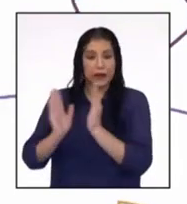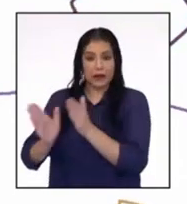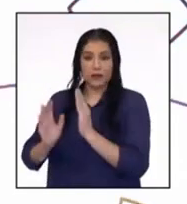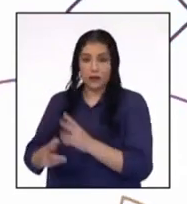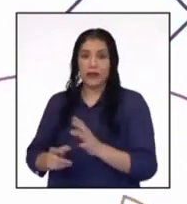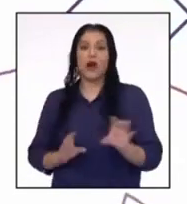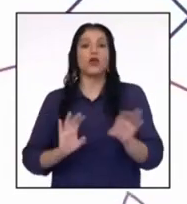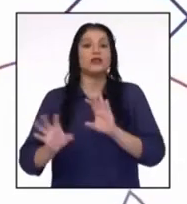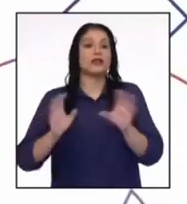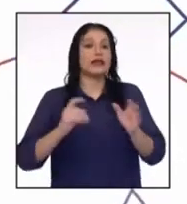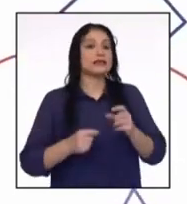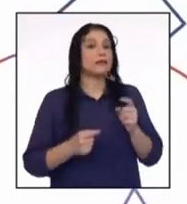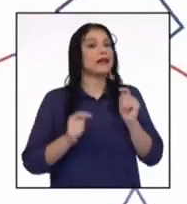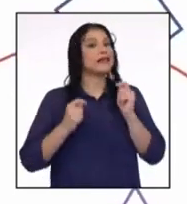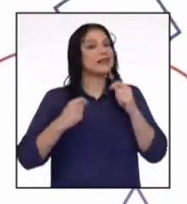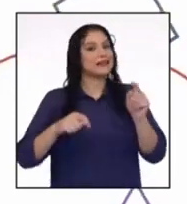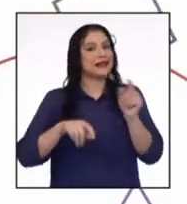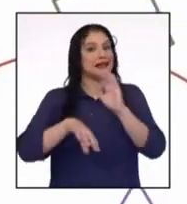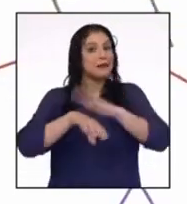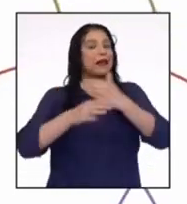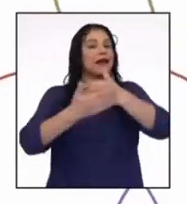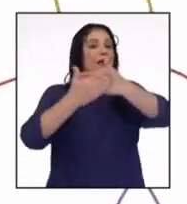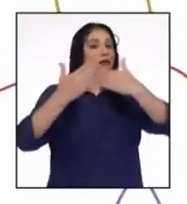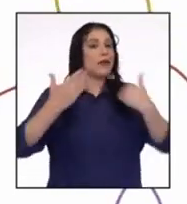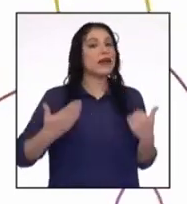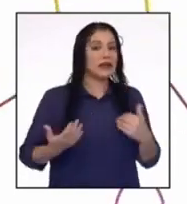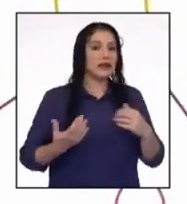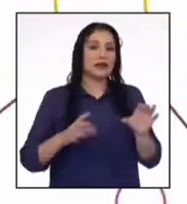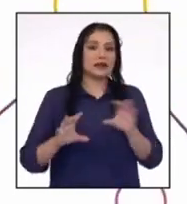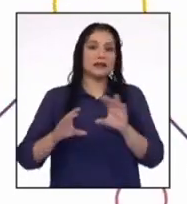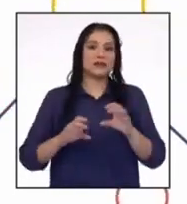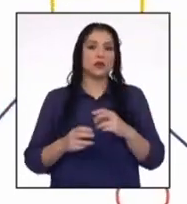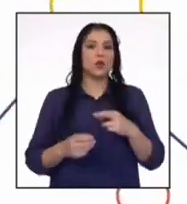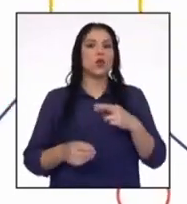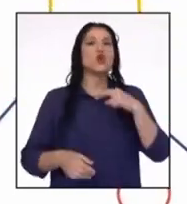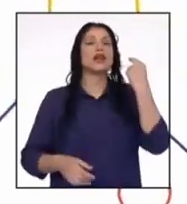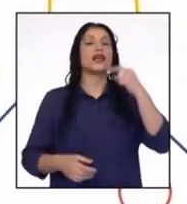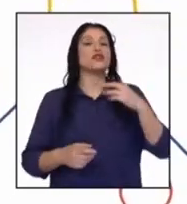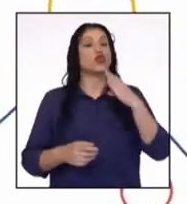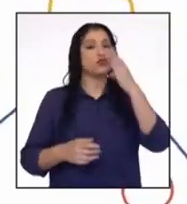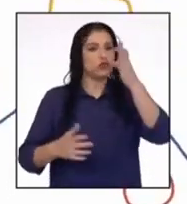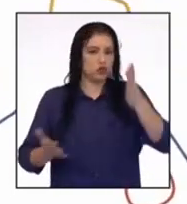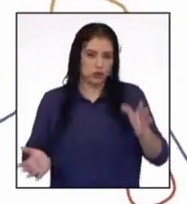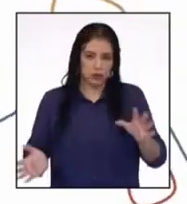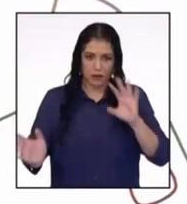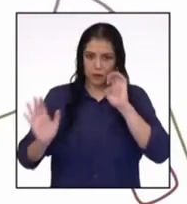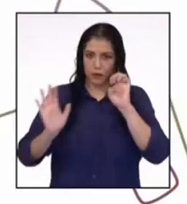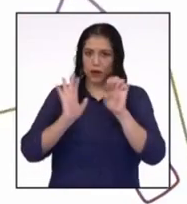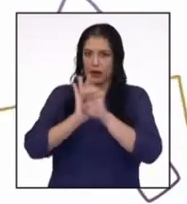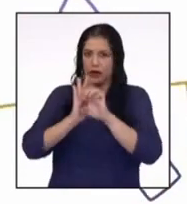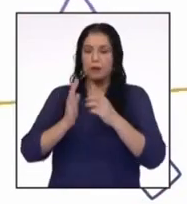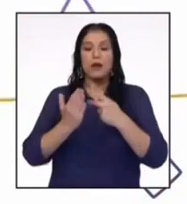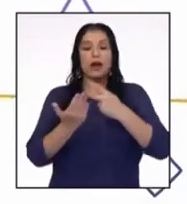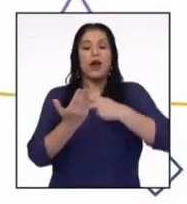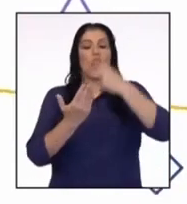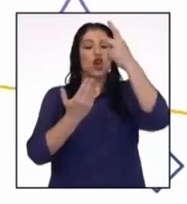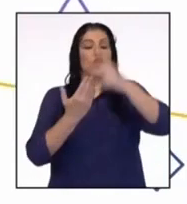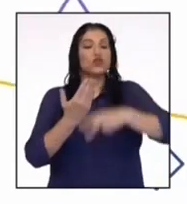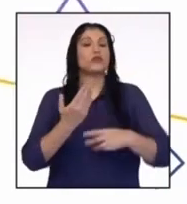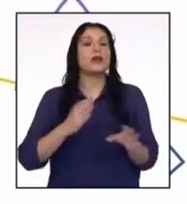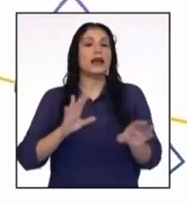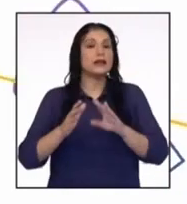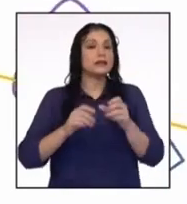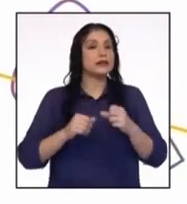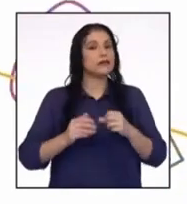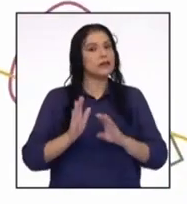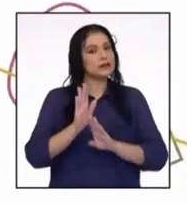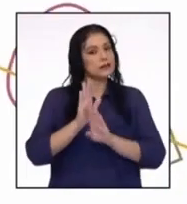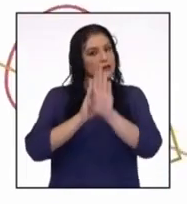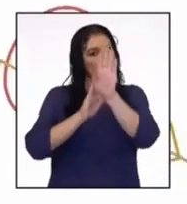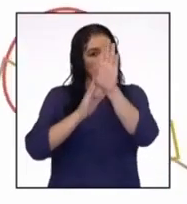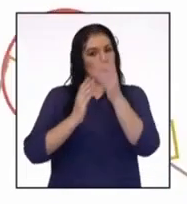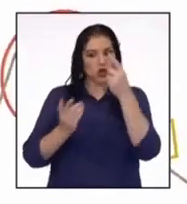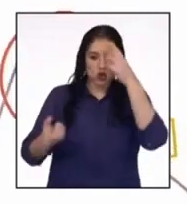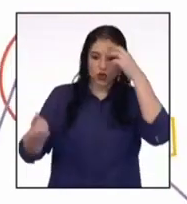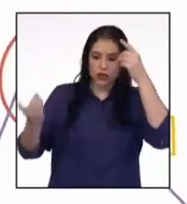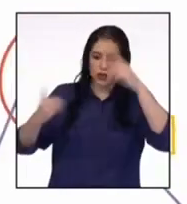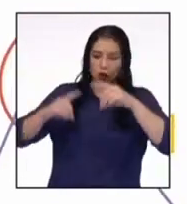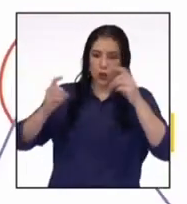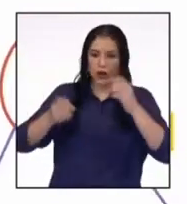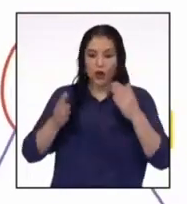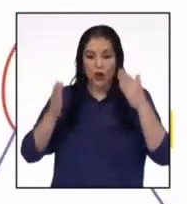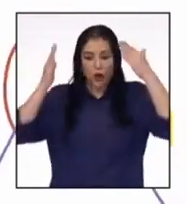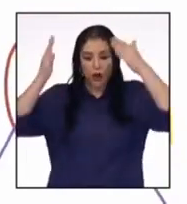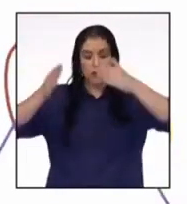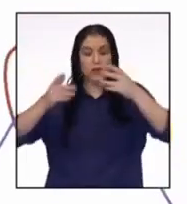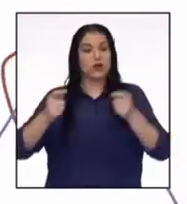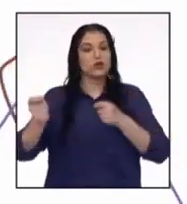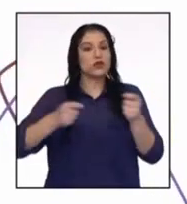o realizan para evitar y prevenir la conformación del riesgo futuro. Por ejemplo, los planes de desarrollo concertado que incluyen el enfoque